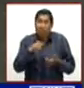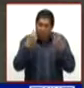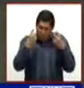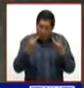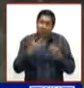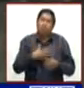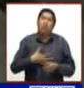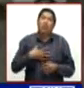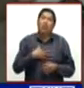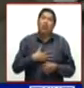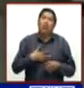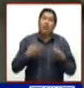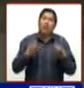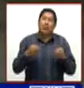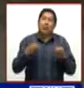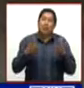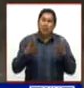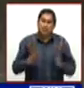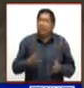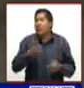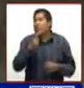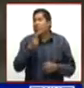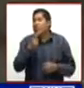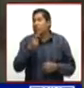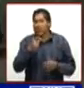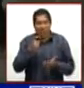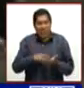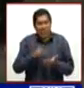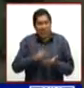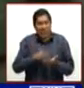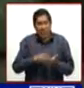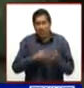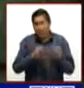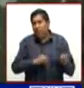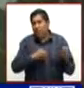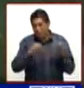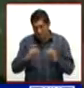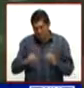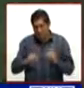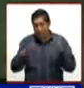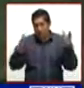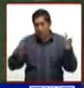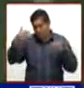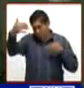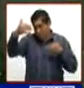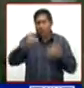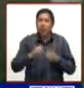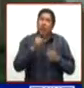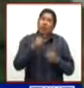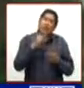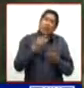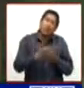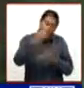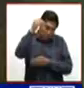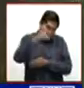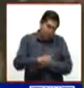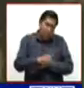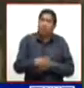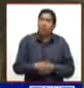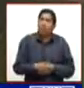nos vamos a acercar a las comerciantes, quienes han exigido la instalación de este módulo. ¿Cómo está? Buenas